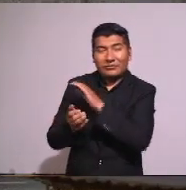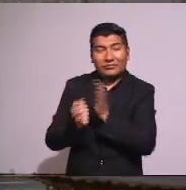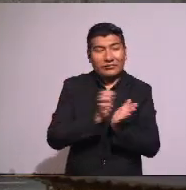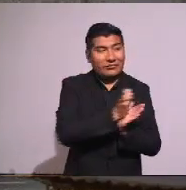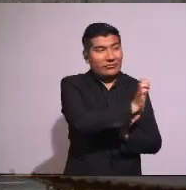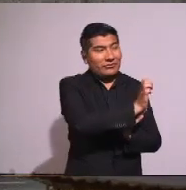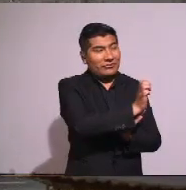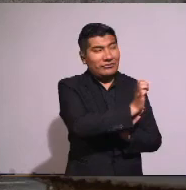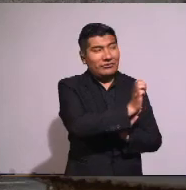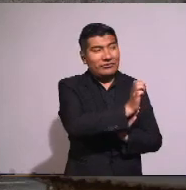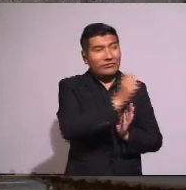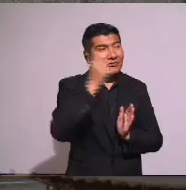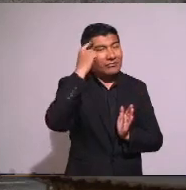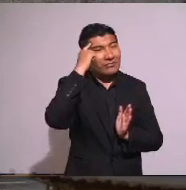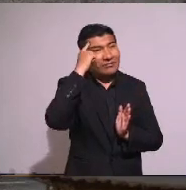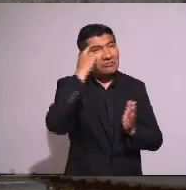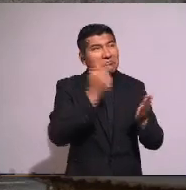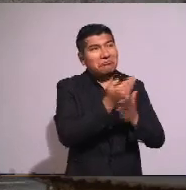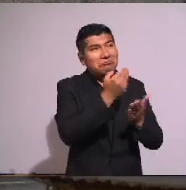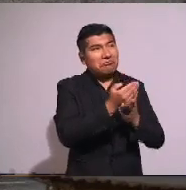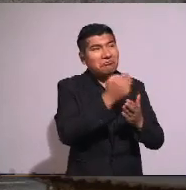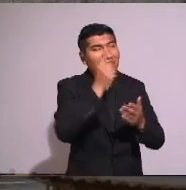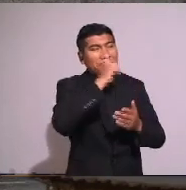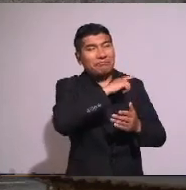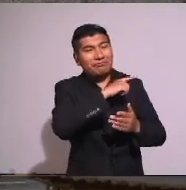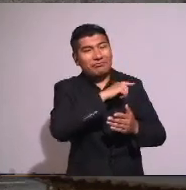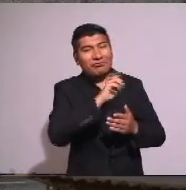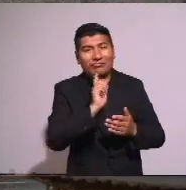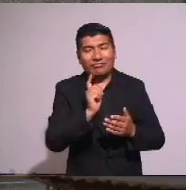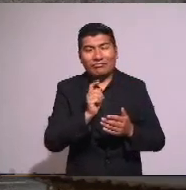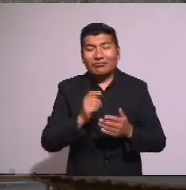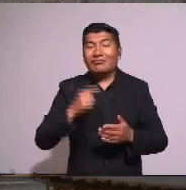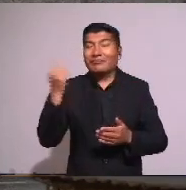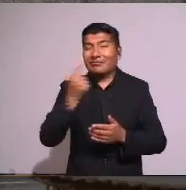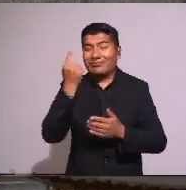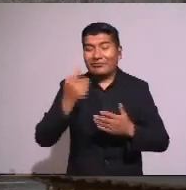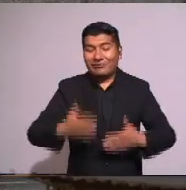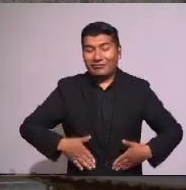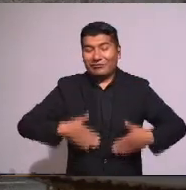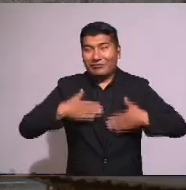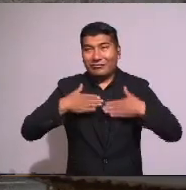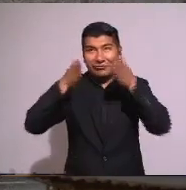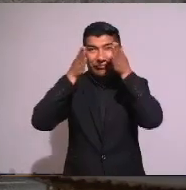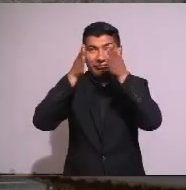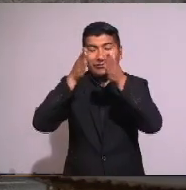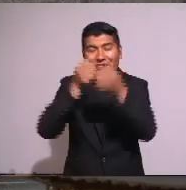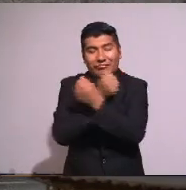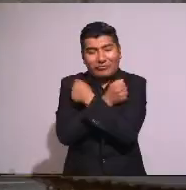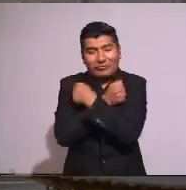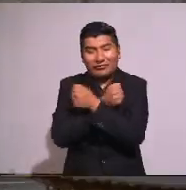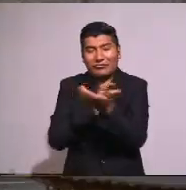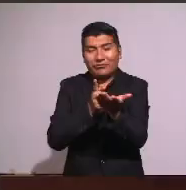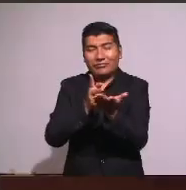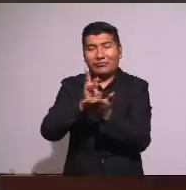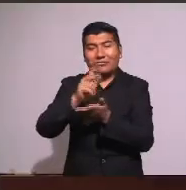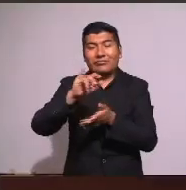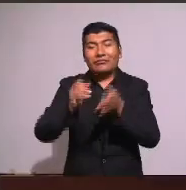engaños de la mentalidad moderna y mantener siempre vivo el amor a la verdad y la